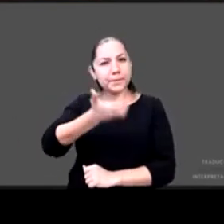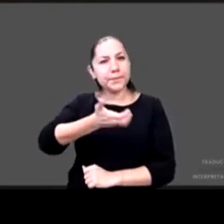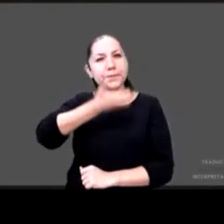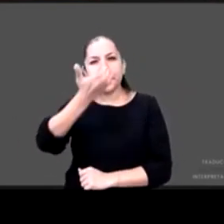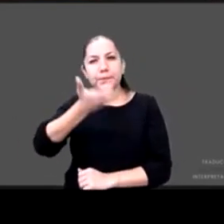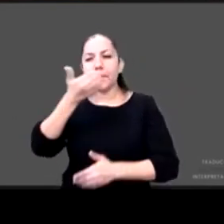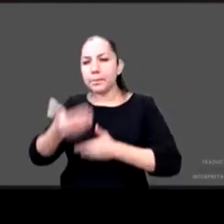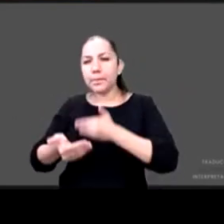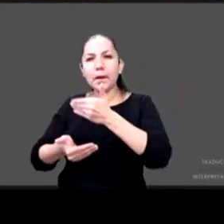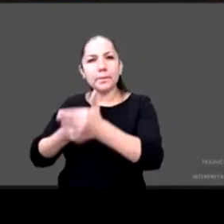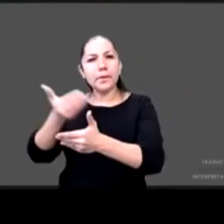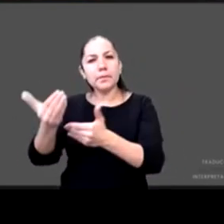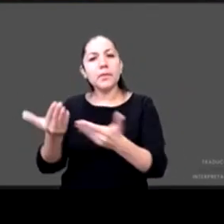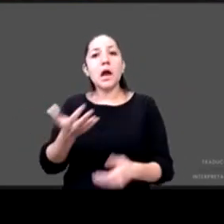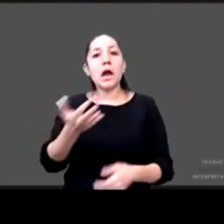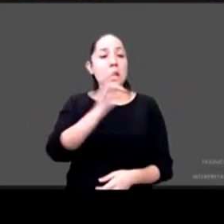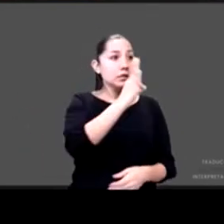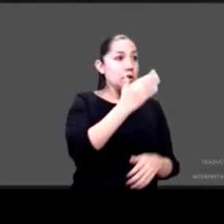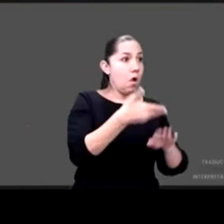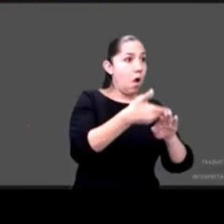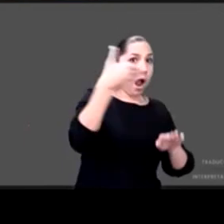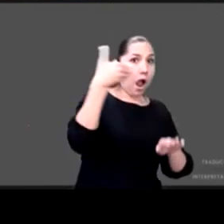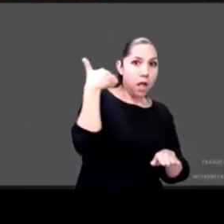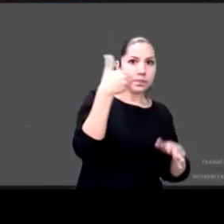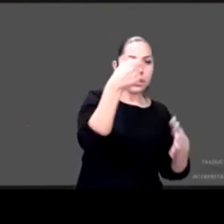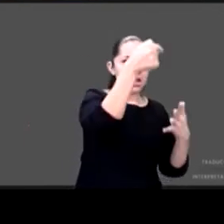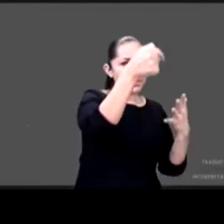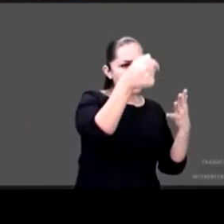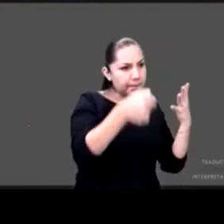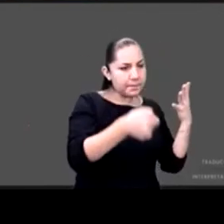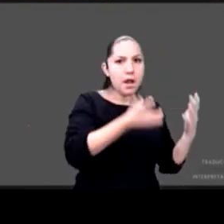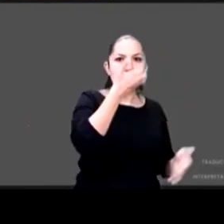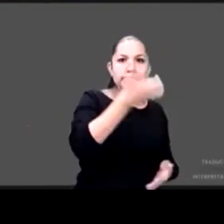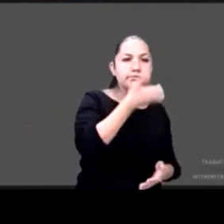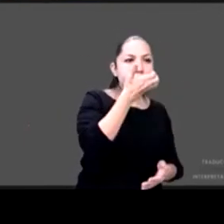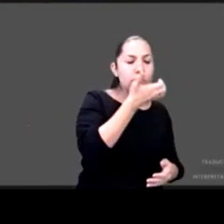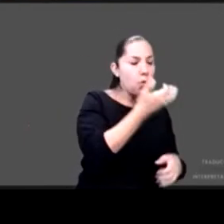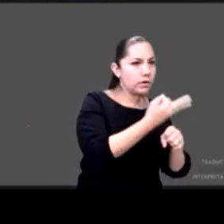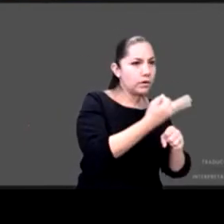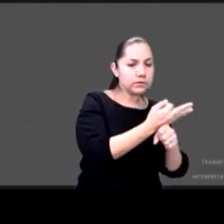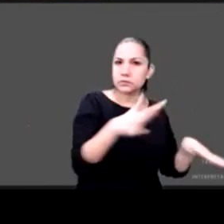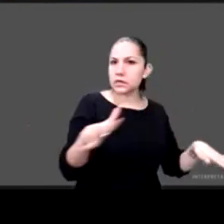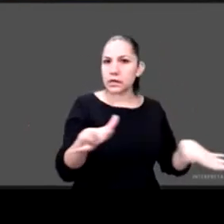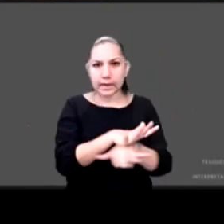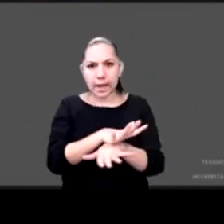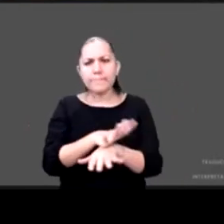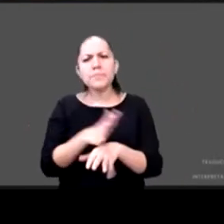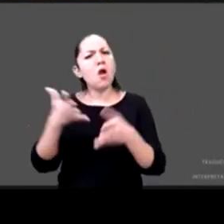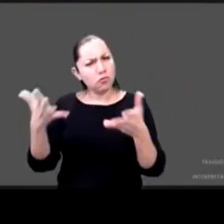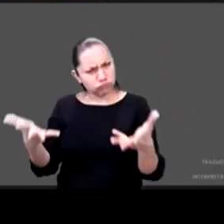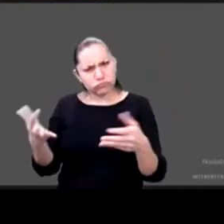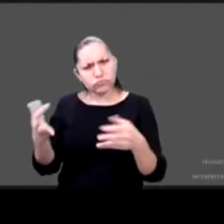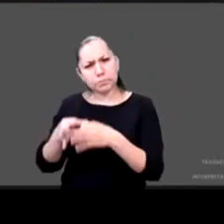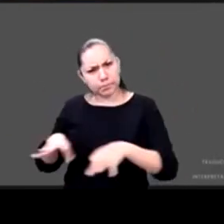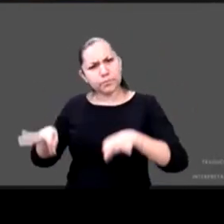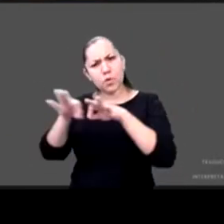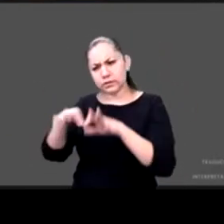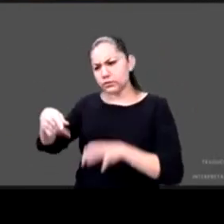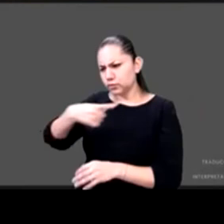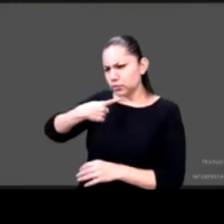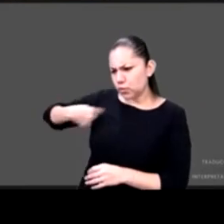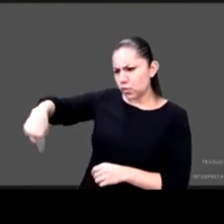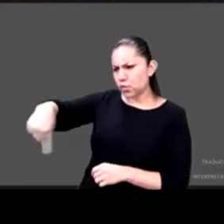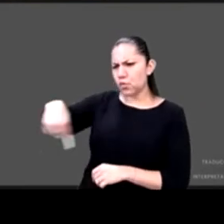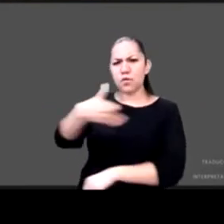estamos compartiendo. Mira que me llamó esta persona, mi amigo tal. Entonces tenemos que hablar, tenemos que